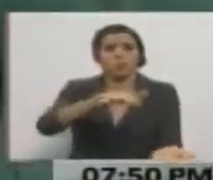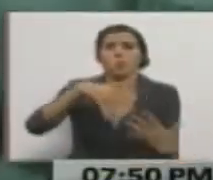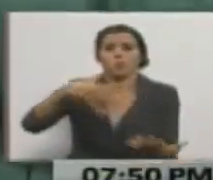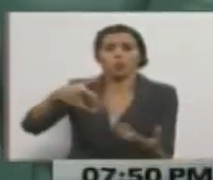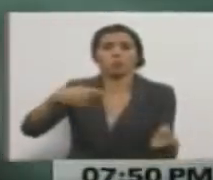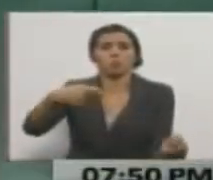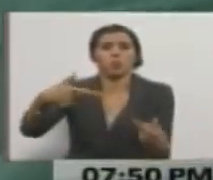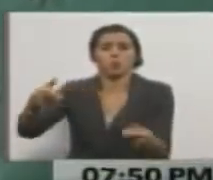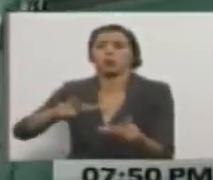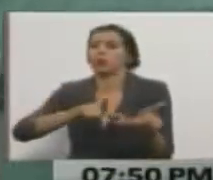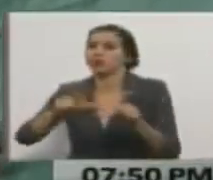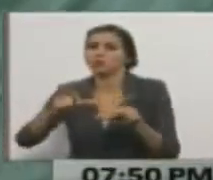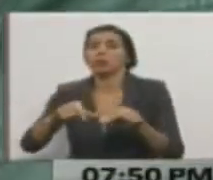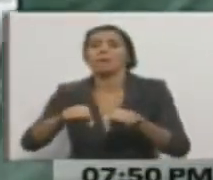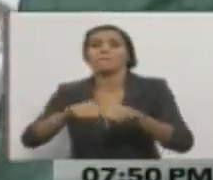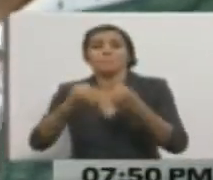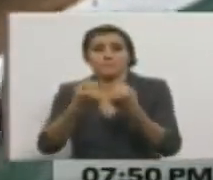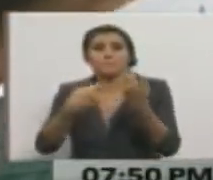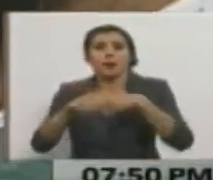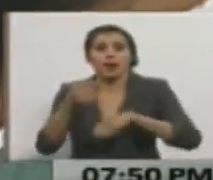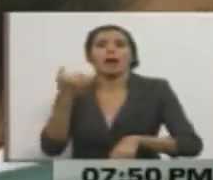las panaderías están,